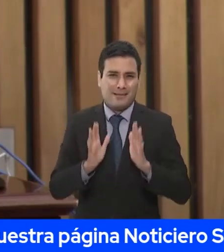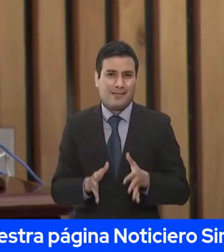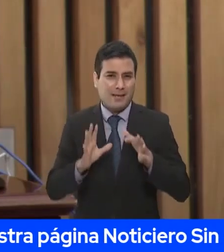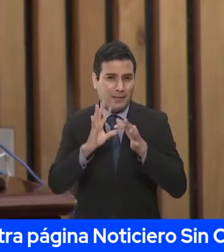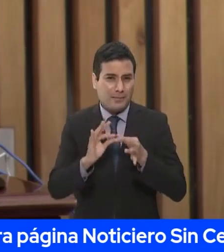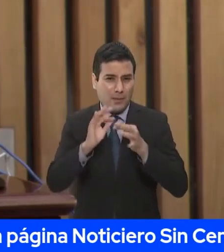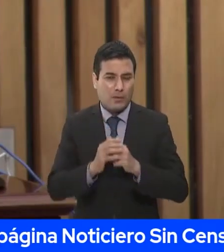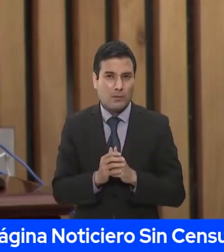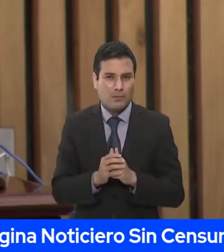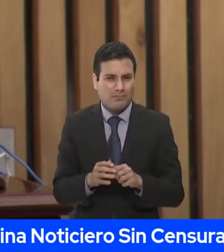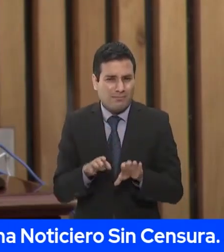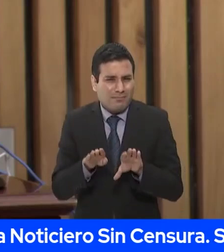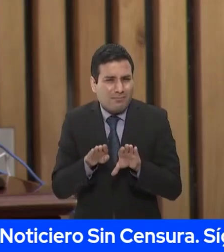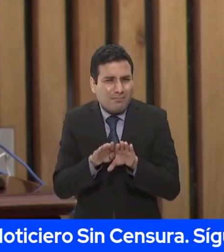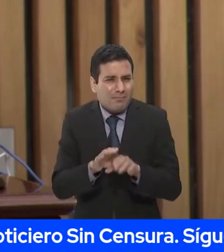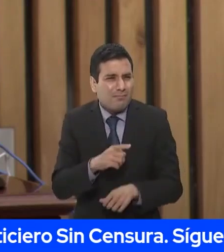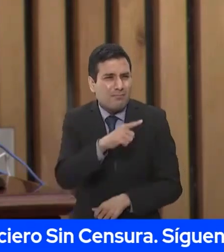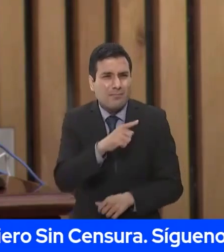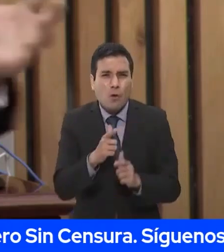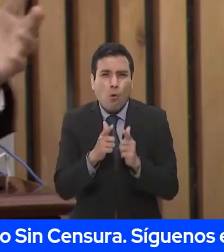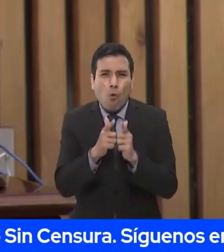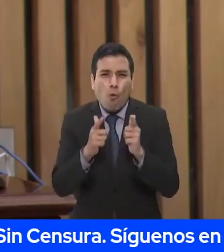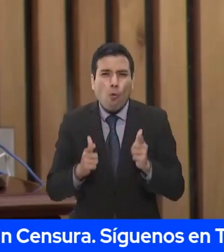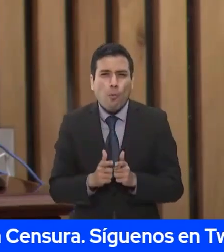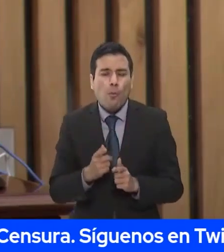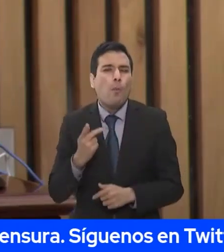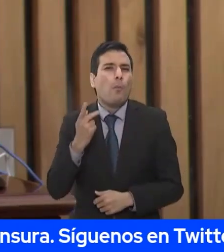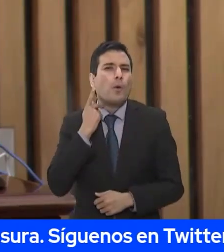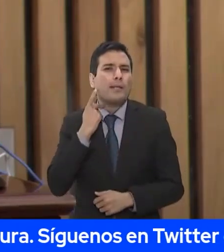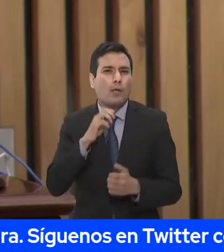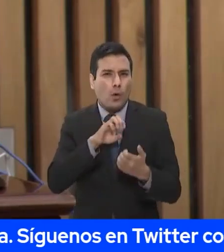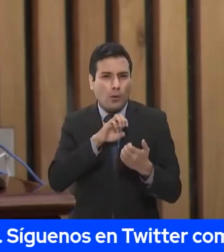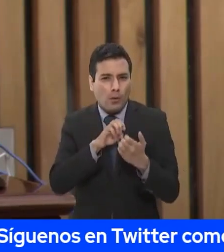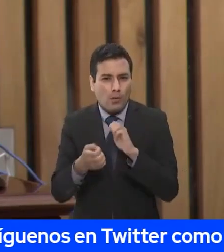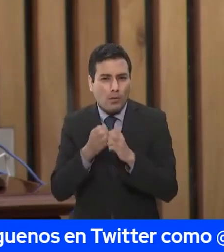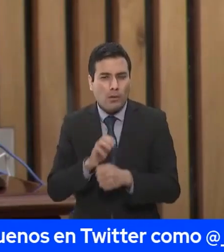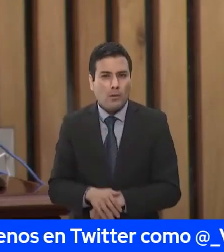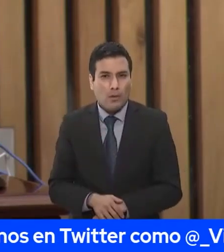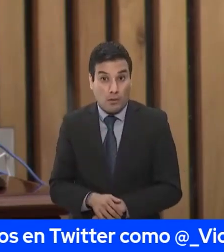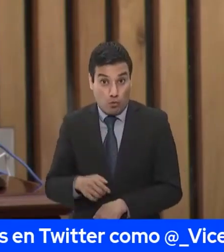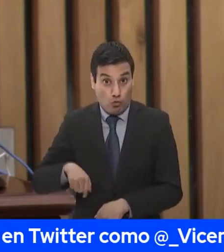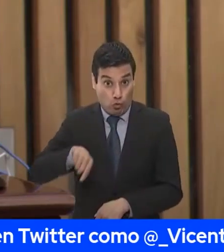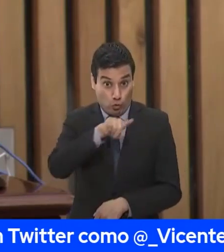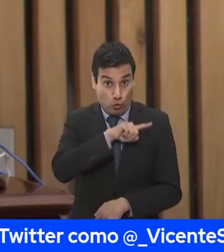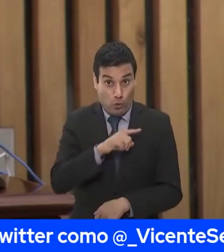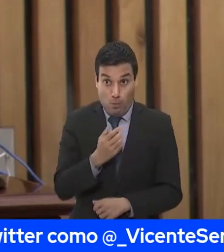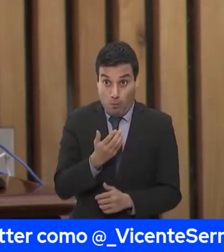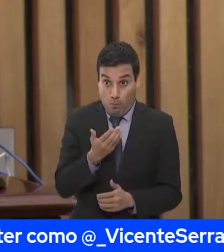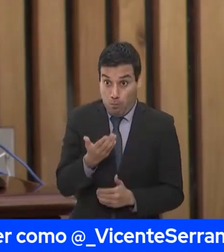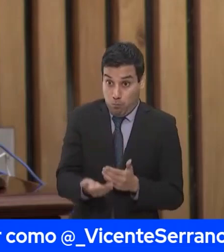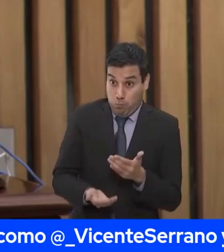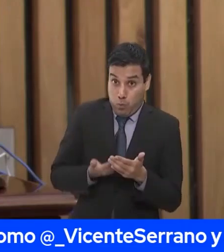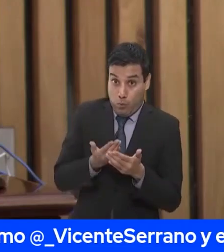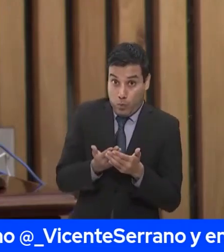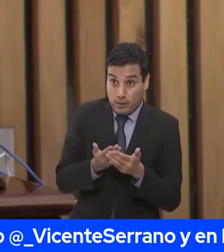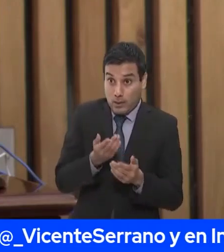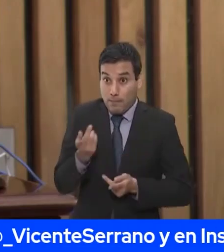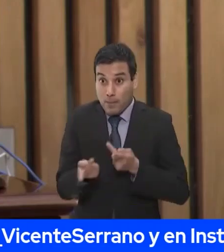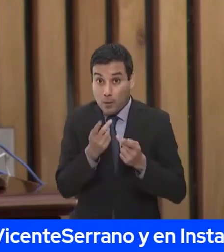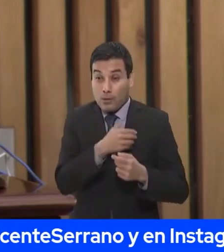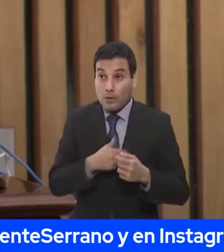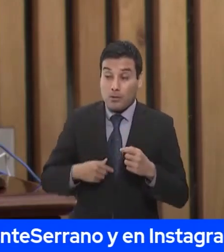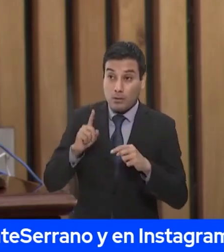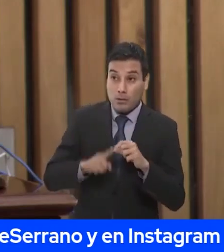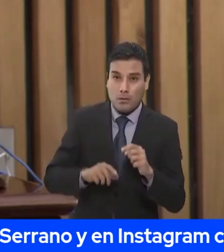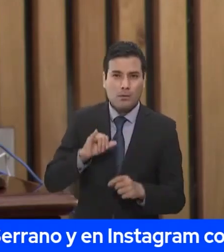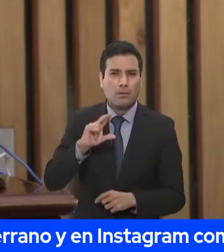país los partidos de oposición no estamos exigiendo ni promoviendo la revocación de mandato, pero en la lógica del absurdo,